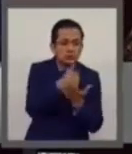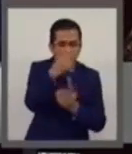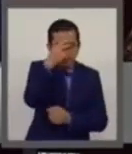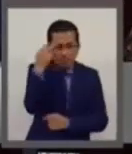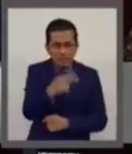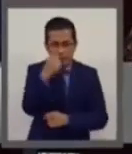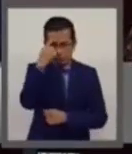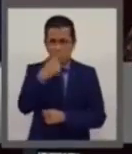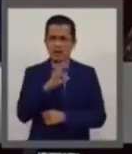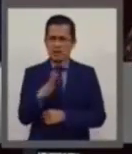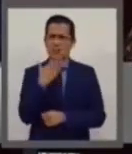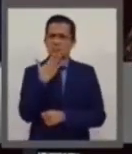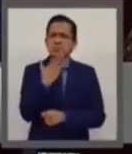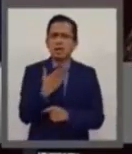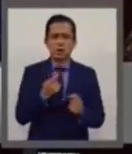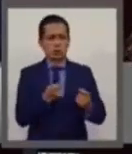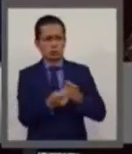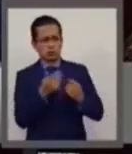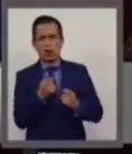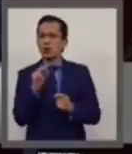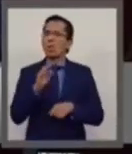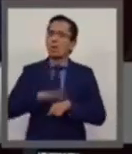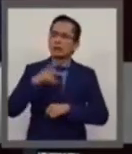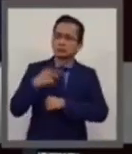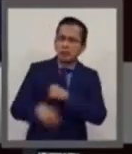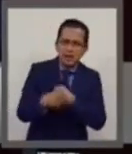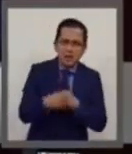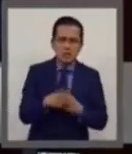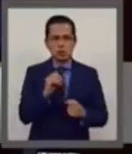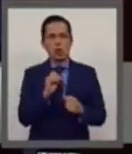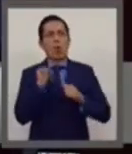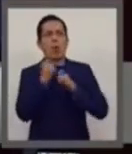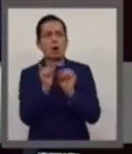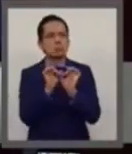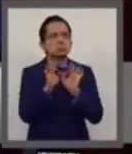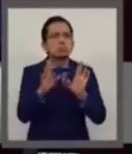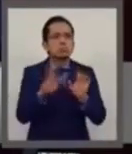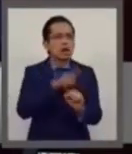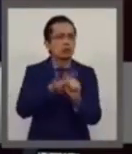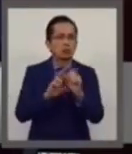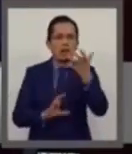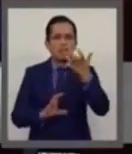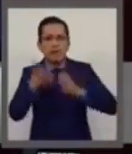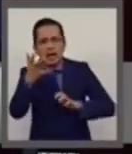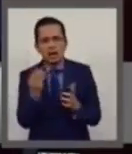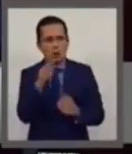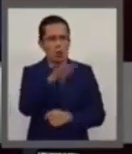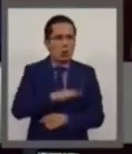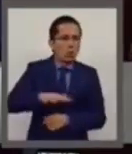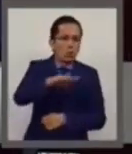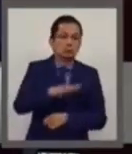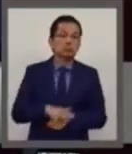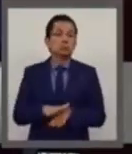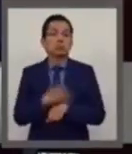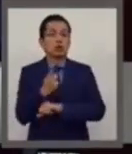mitigación, la vulnerabilidad o riesgos por fenómenos naturales, ambientales y propiciados por